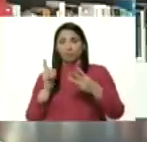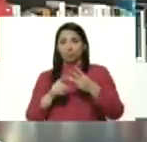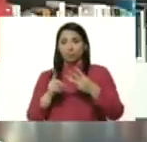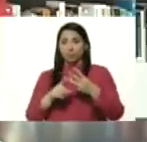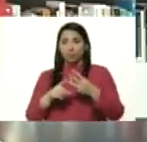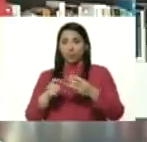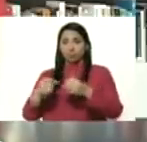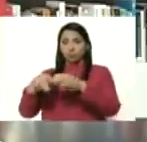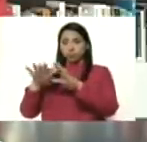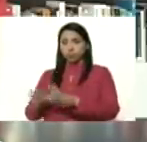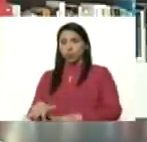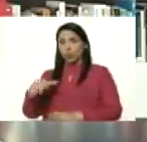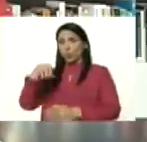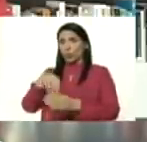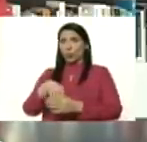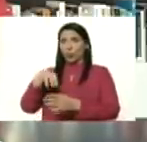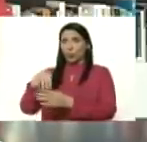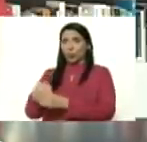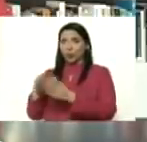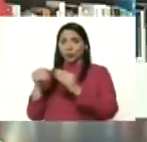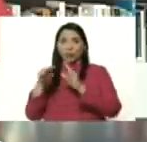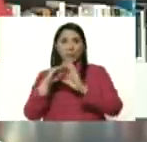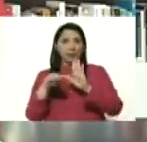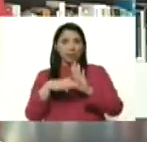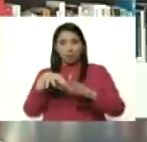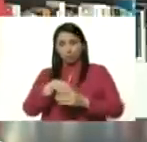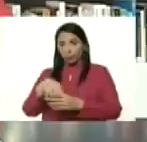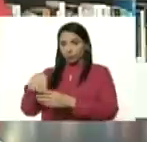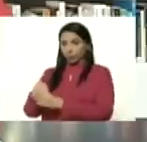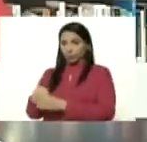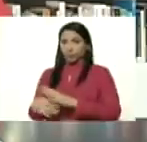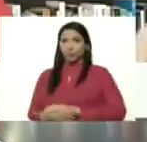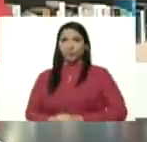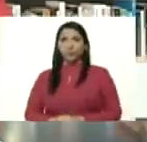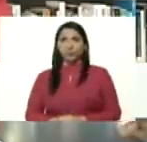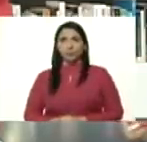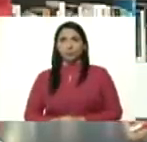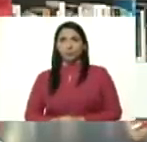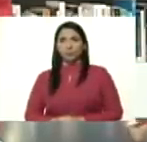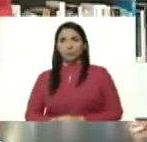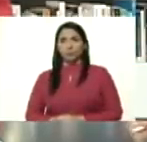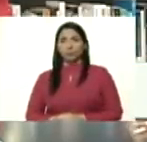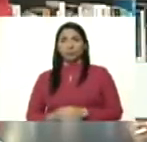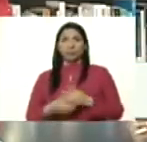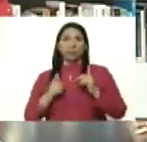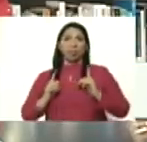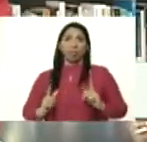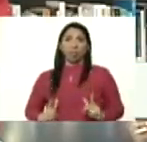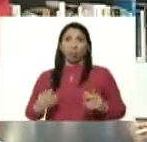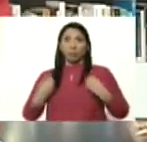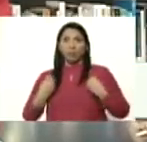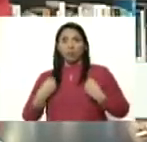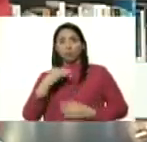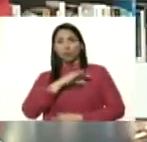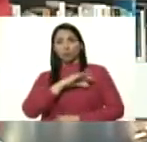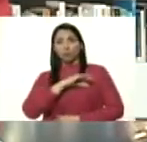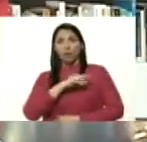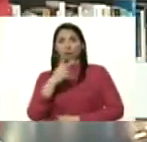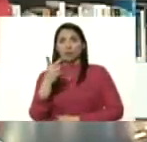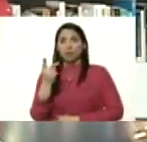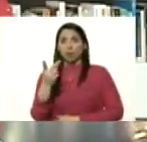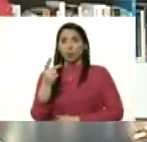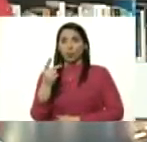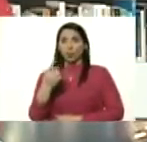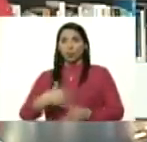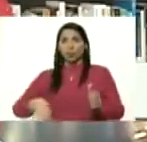levantan todas las medidas de cuarentena y se relaja la vida social, un segundo